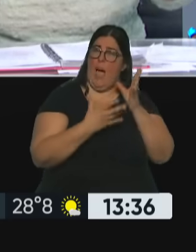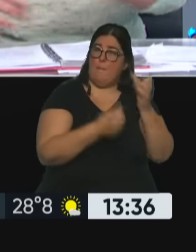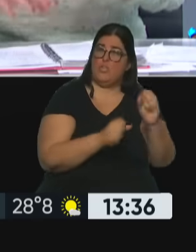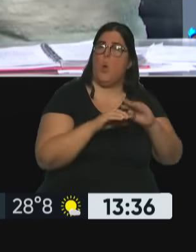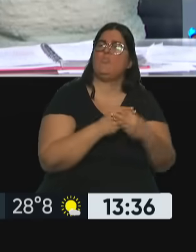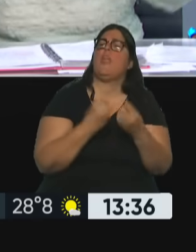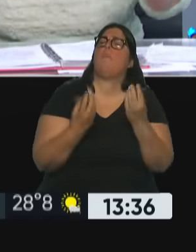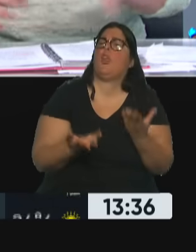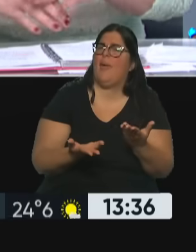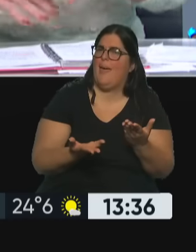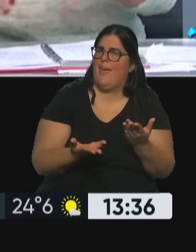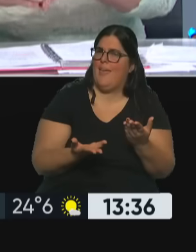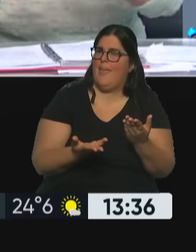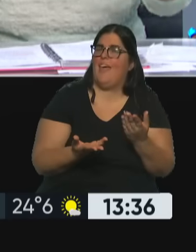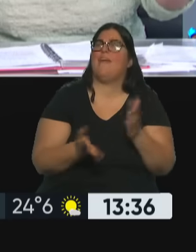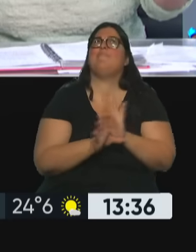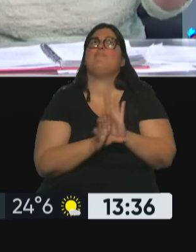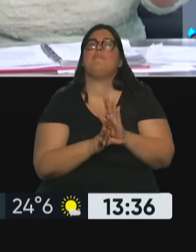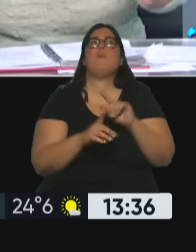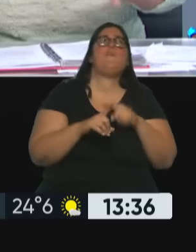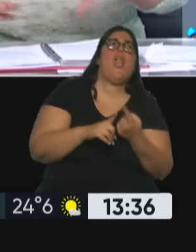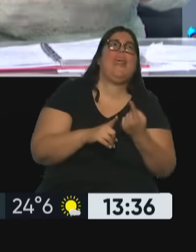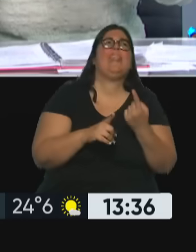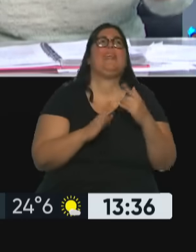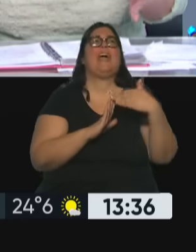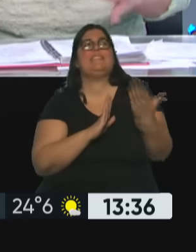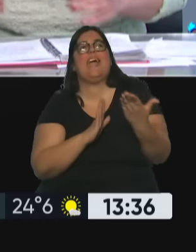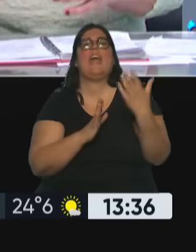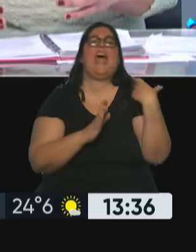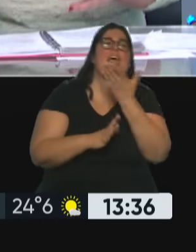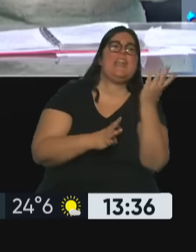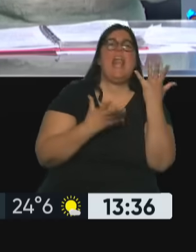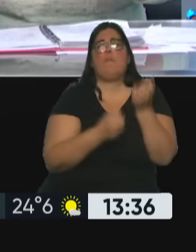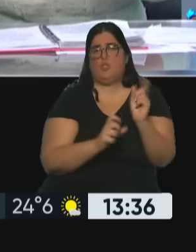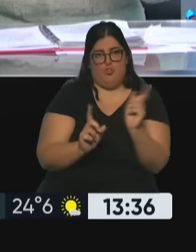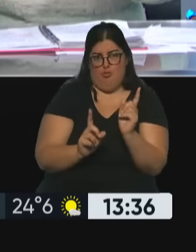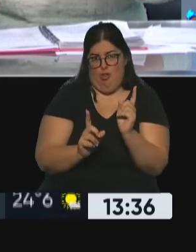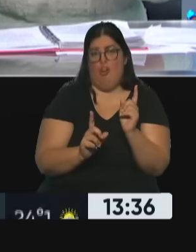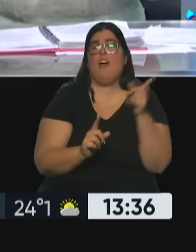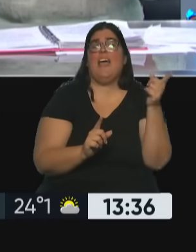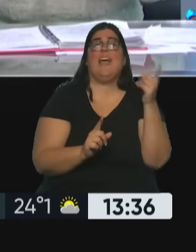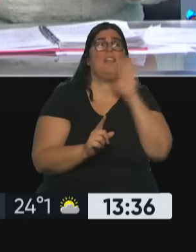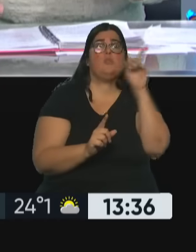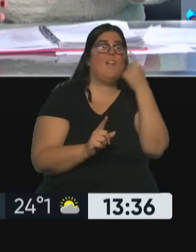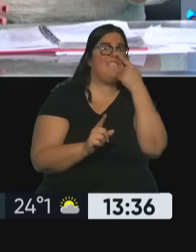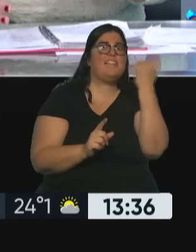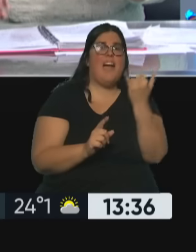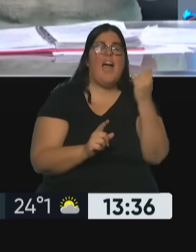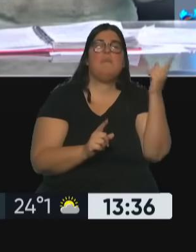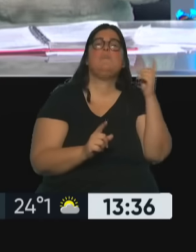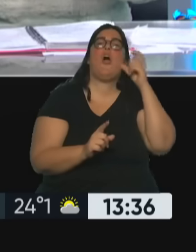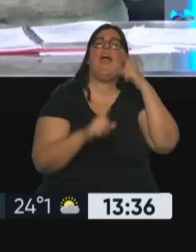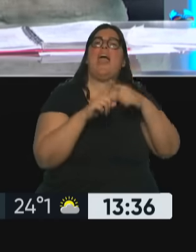bueno, por razones, no sé, de política externa en general, sino porque están los intereses de la